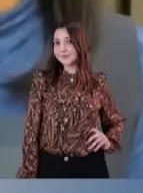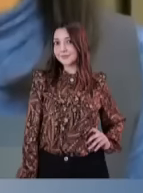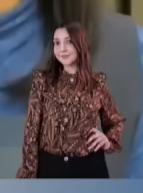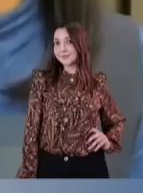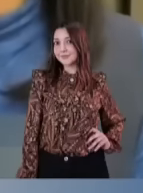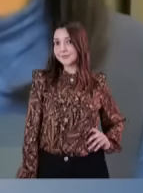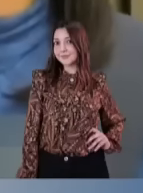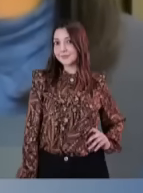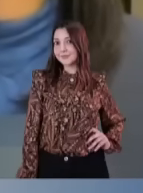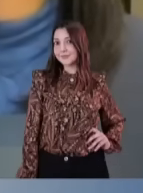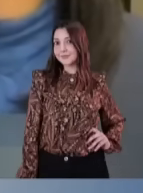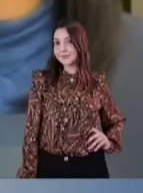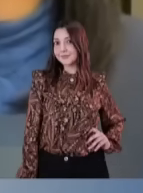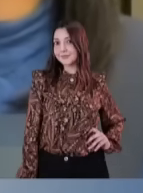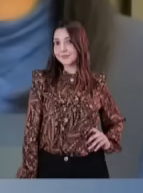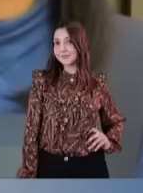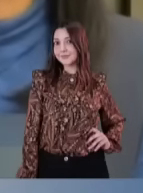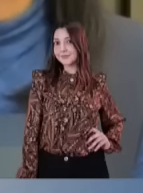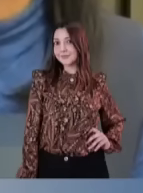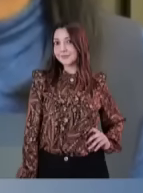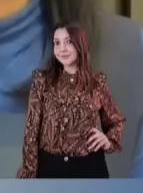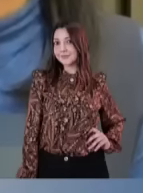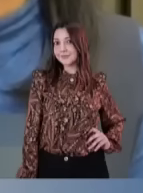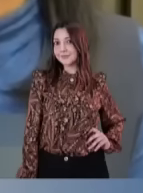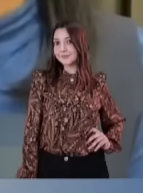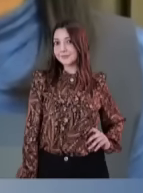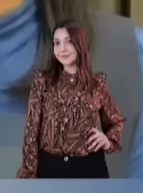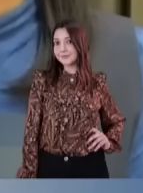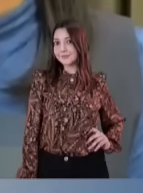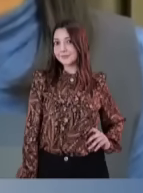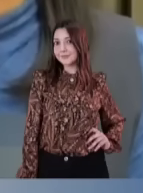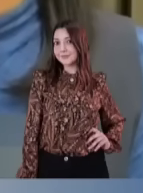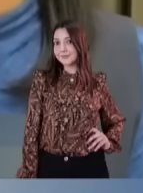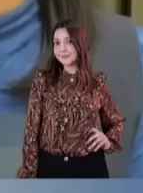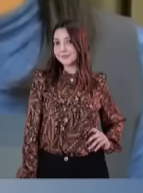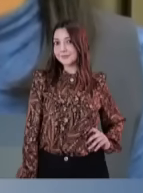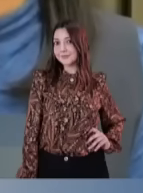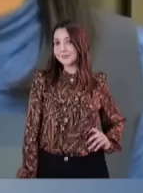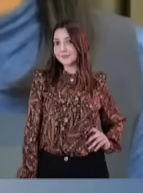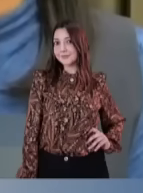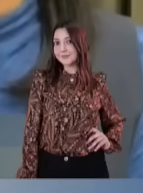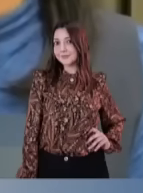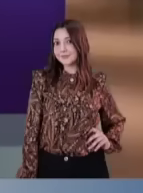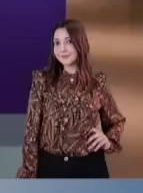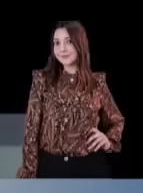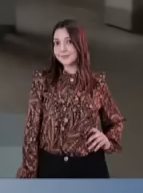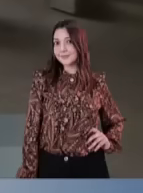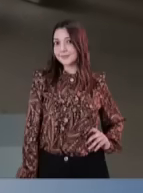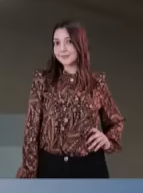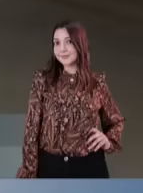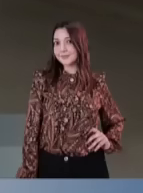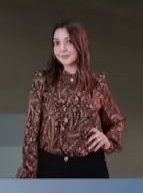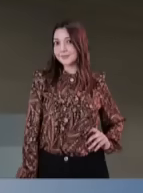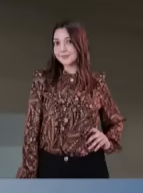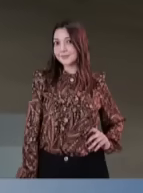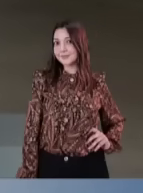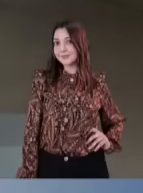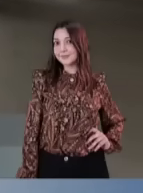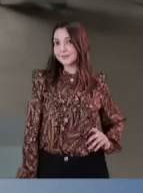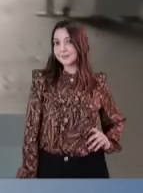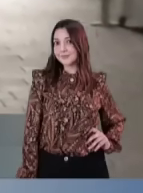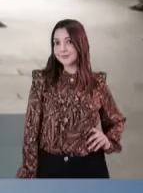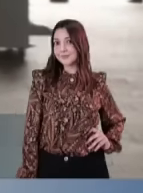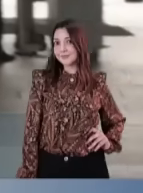incluyendo ministerios del comité político, es decir, el núcleo más cercano del presidente Gabriel Boric. ¿Cómo ven la situación en